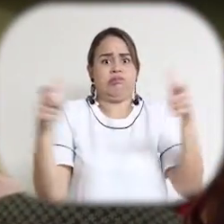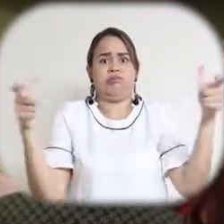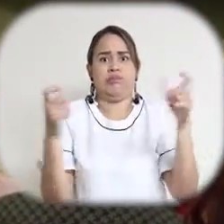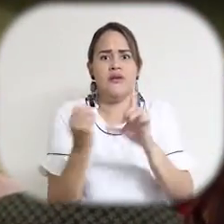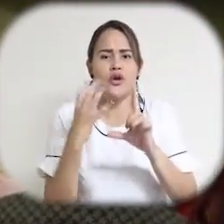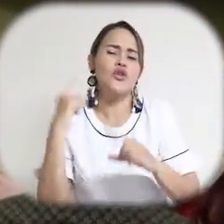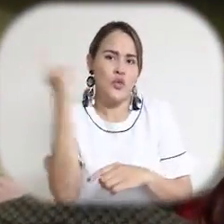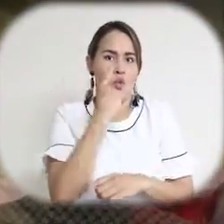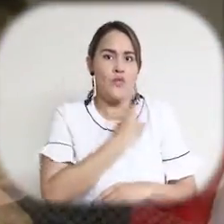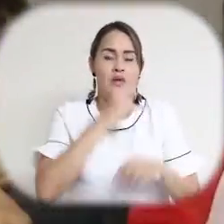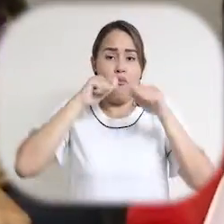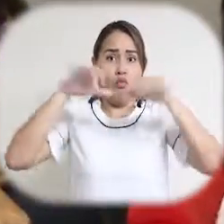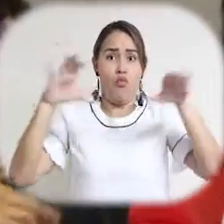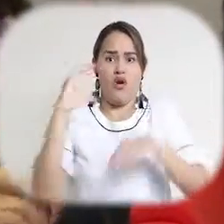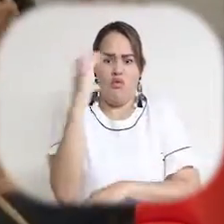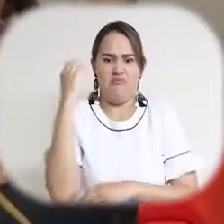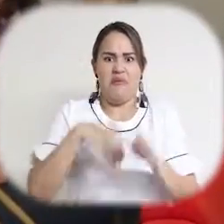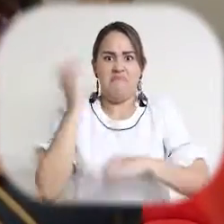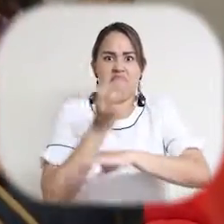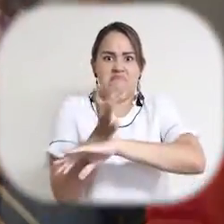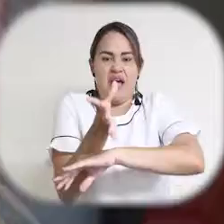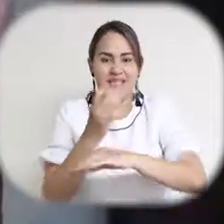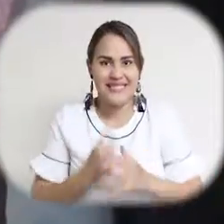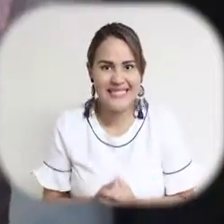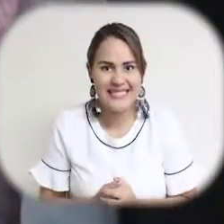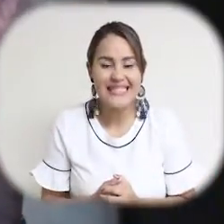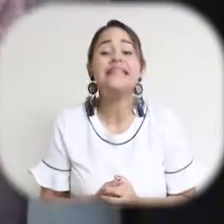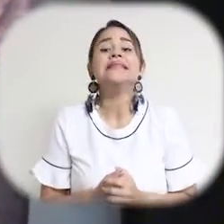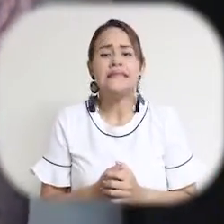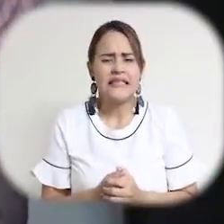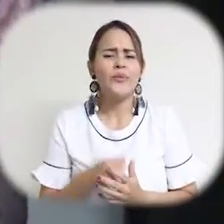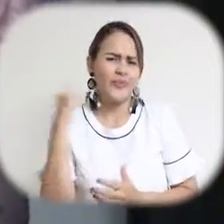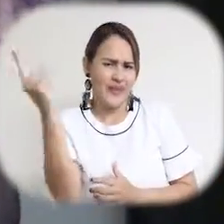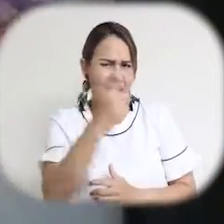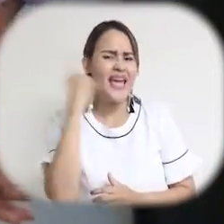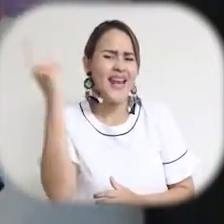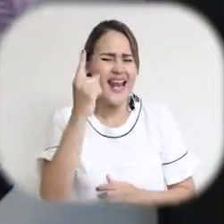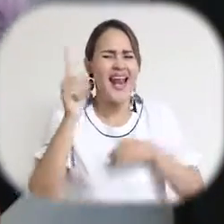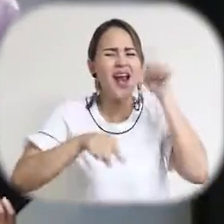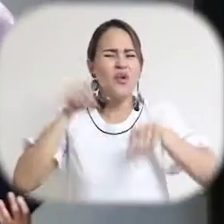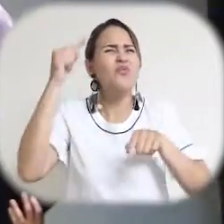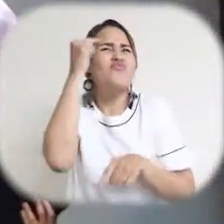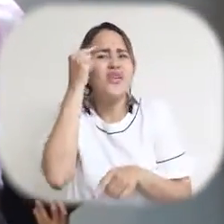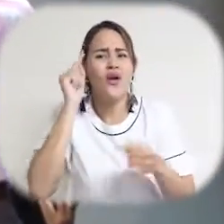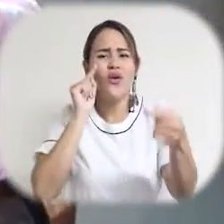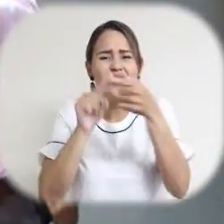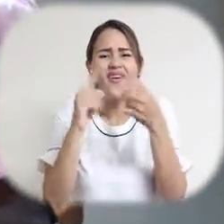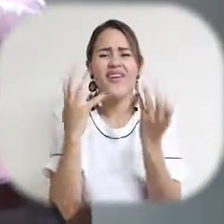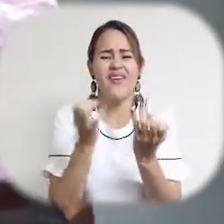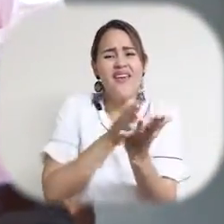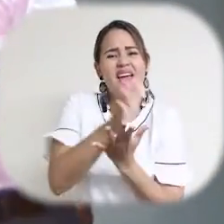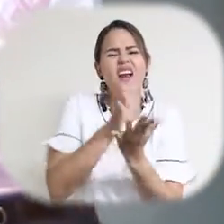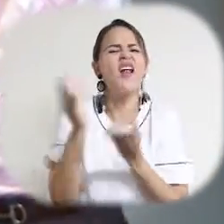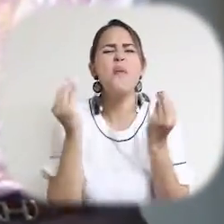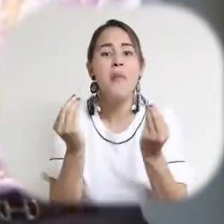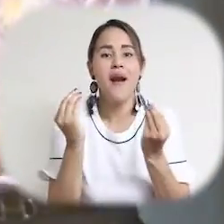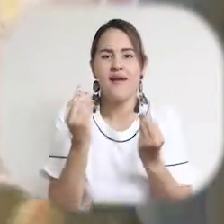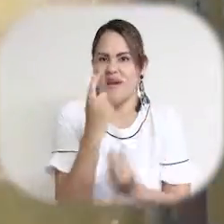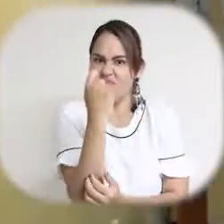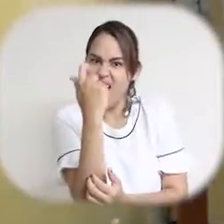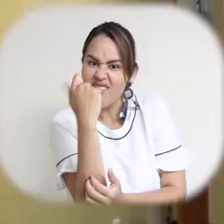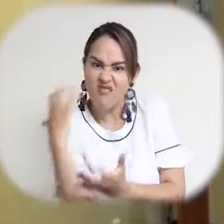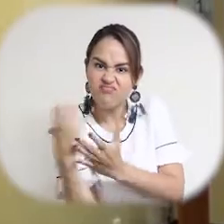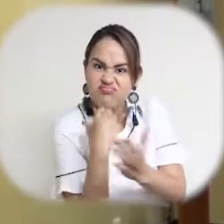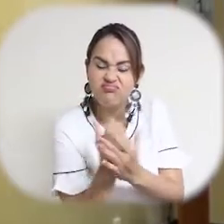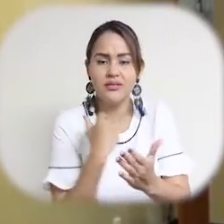más amplia que tiene cualquier universidad pública de Colombia. La mayor parte de la gente se inclina por escoger carreras que los vuelvan